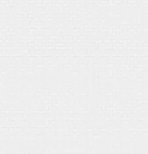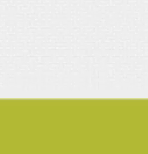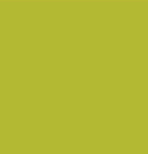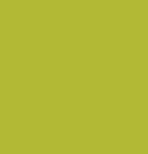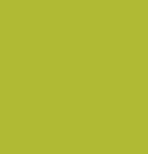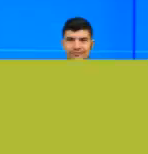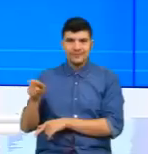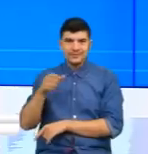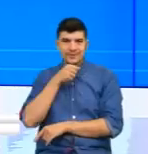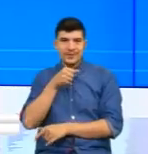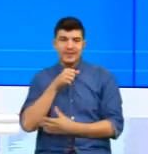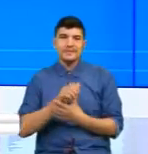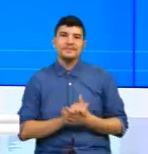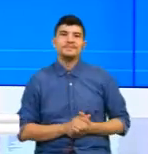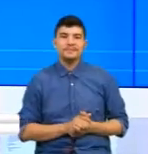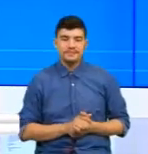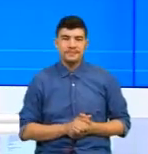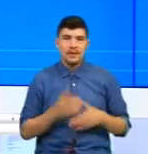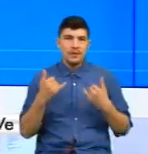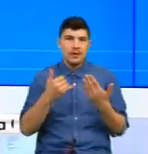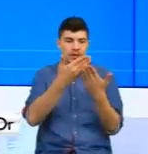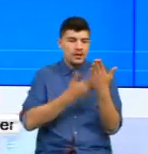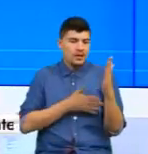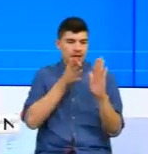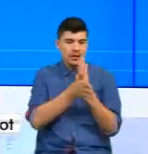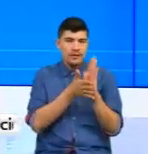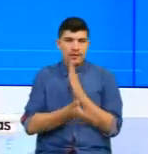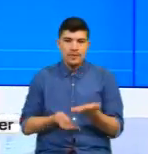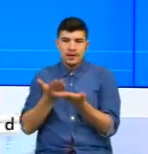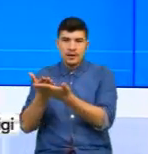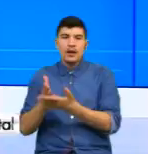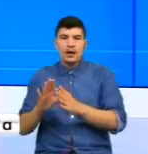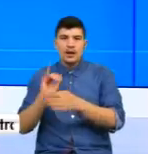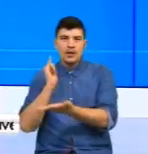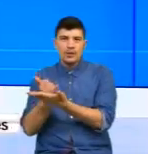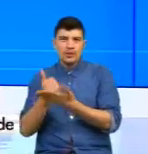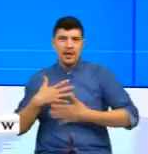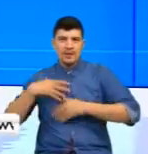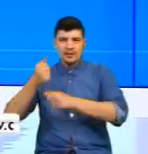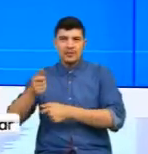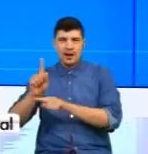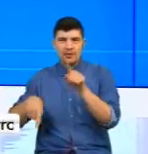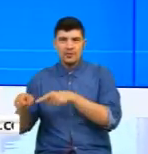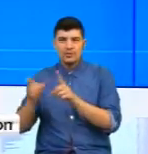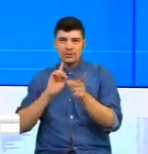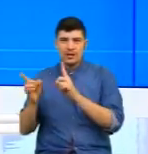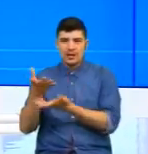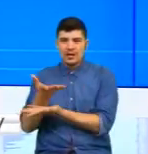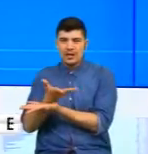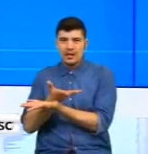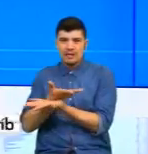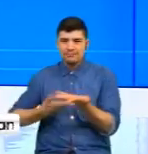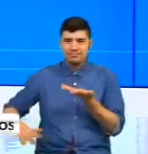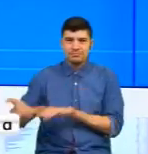Caltro.com. Hoy fue entregado el informe realizado por la Junta Patriótica luego de su intercambio con delegados de la FARC-EP en su visita a